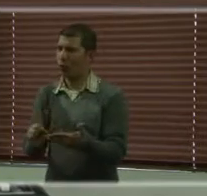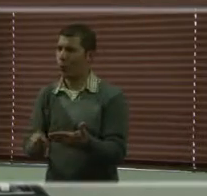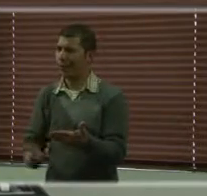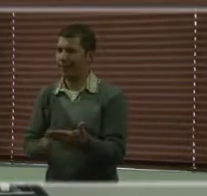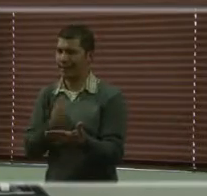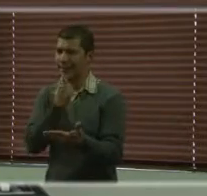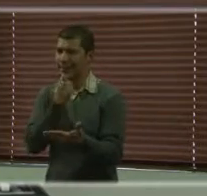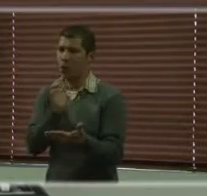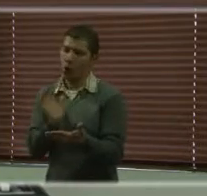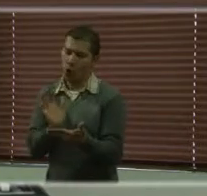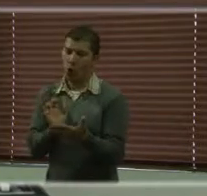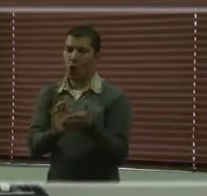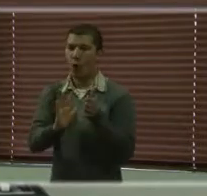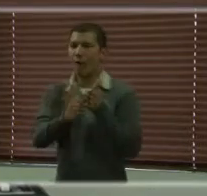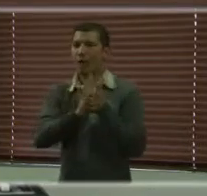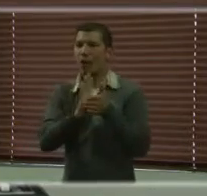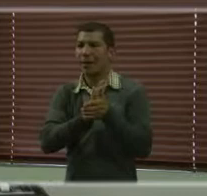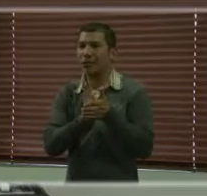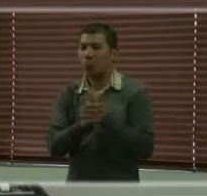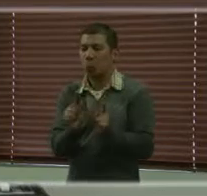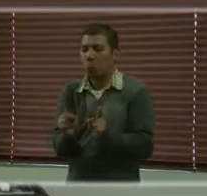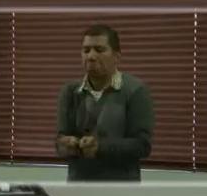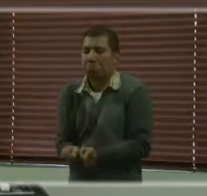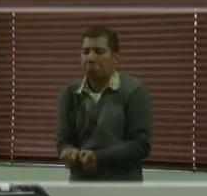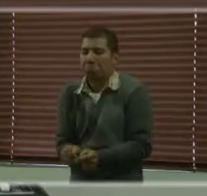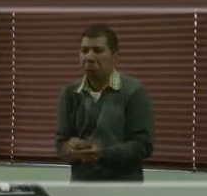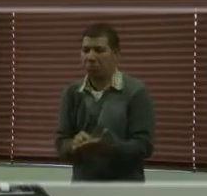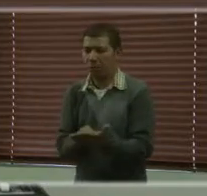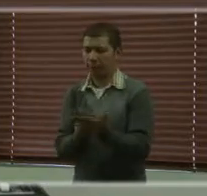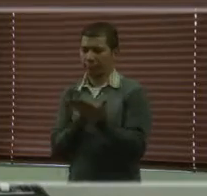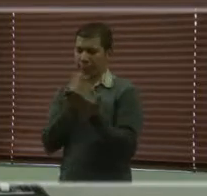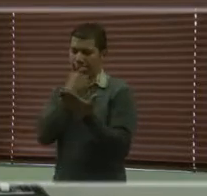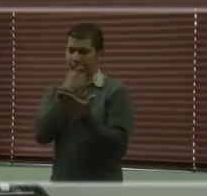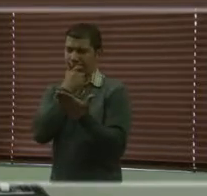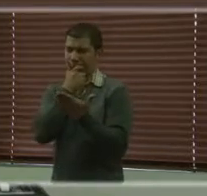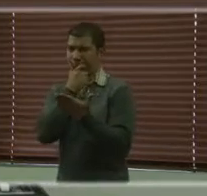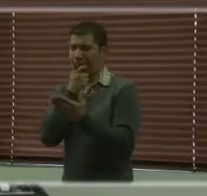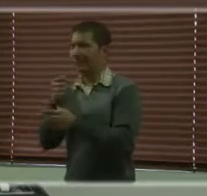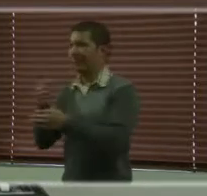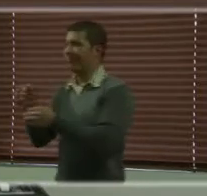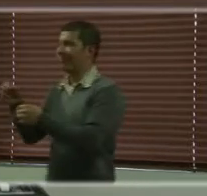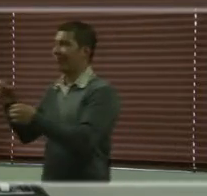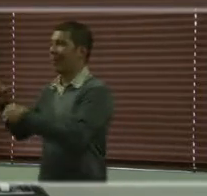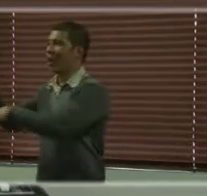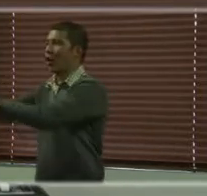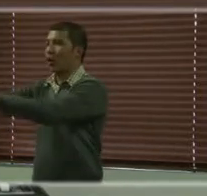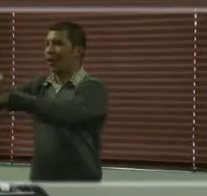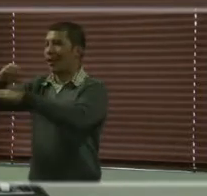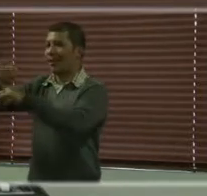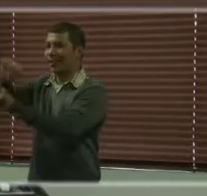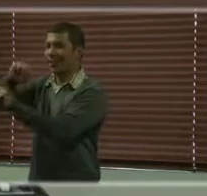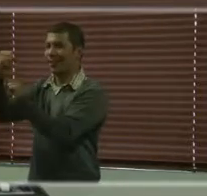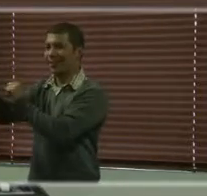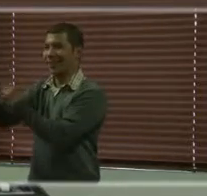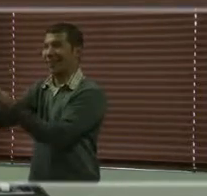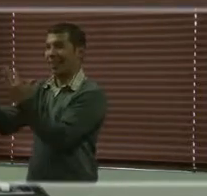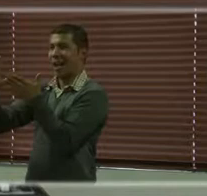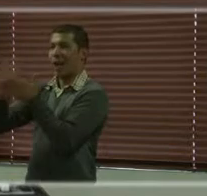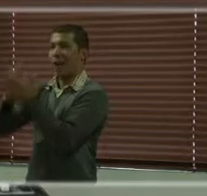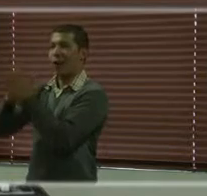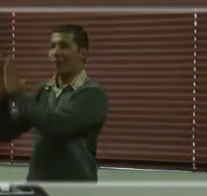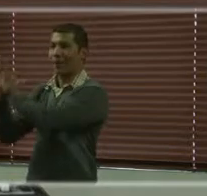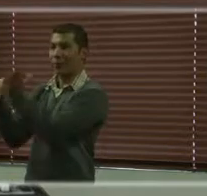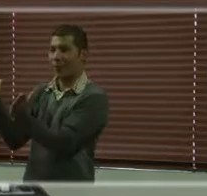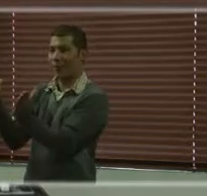no y el poder contrastarlo eso con los informes hombres muy importante porque al comité le puede dar una mejor